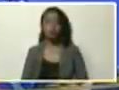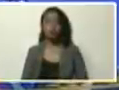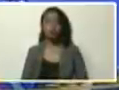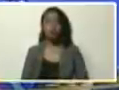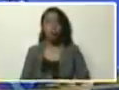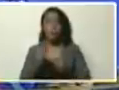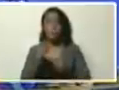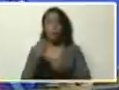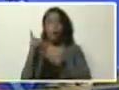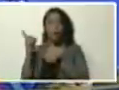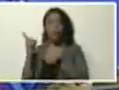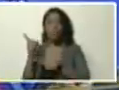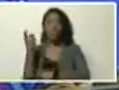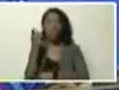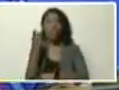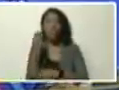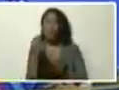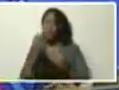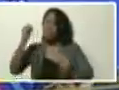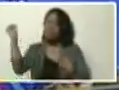Para eso hace falta mucho trabajo.